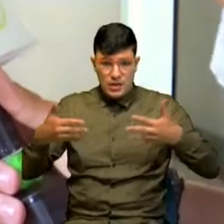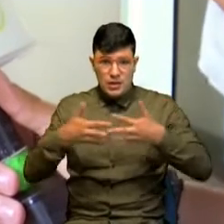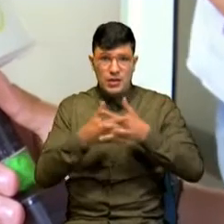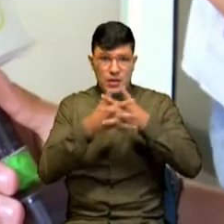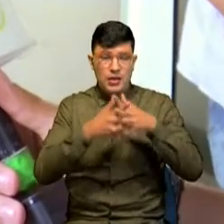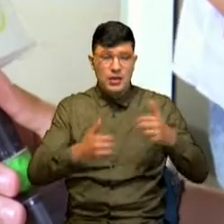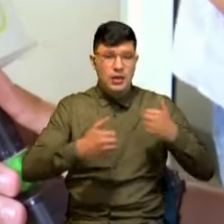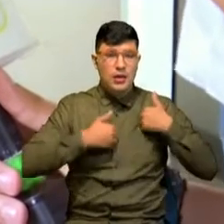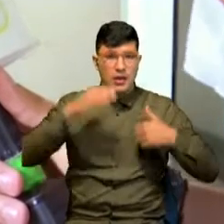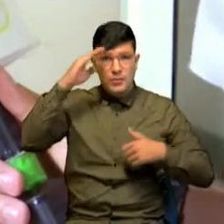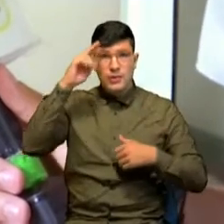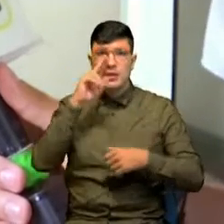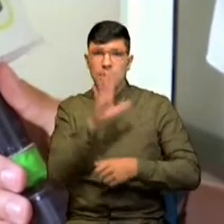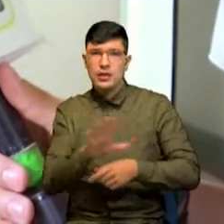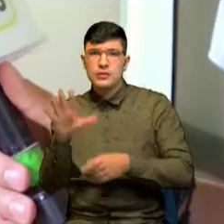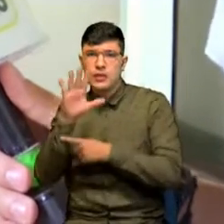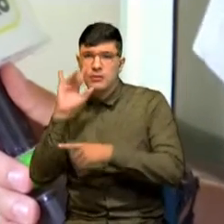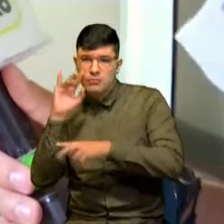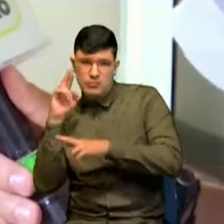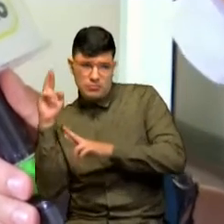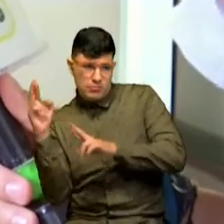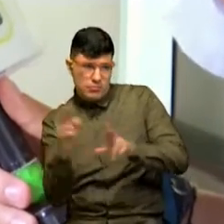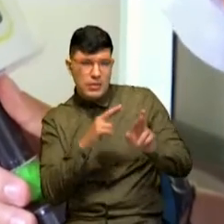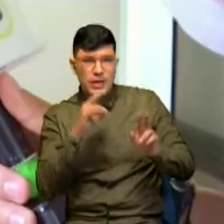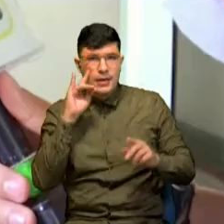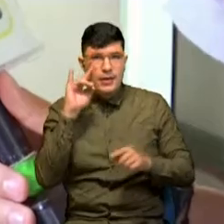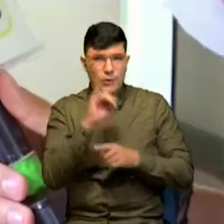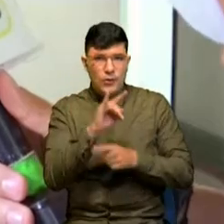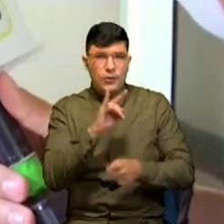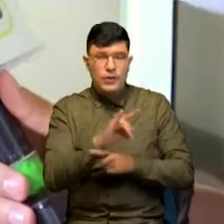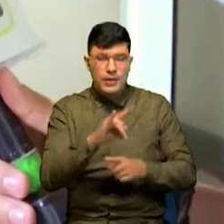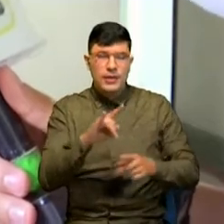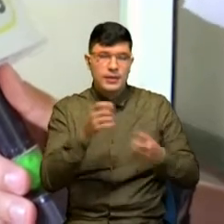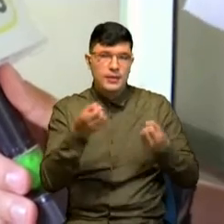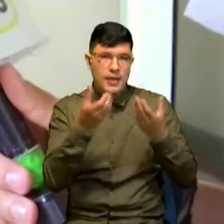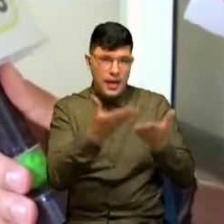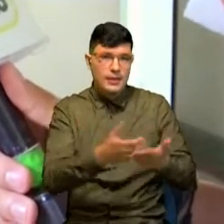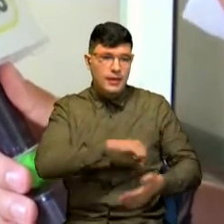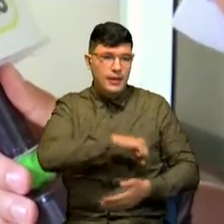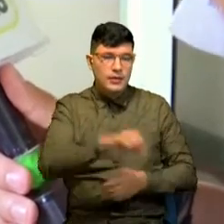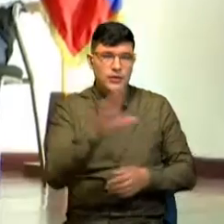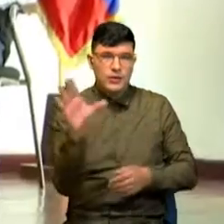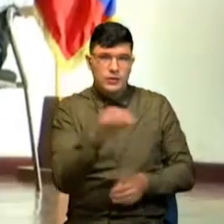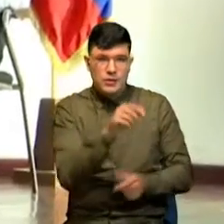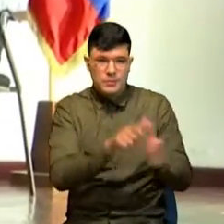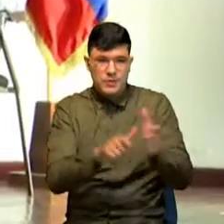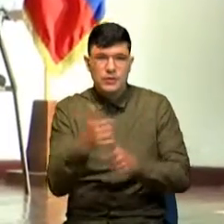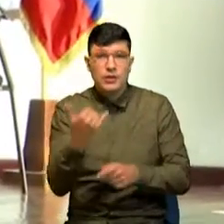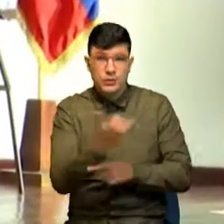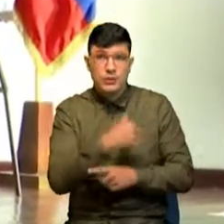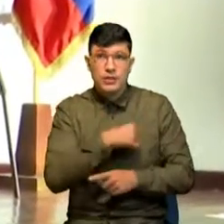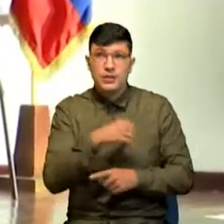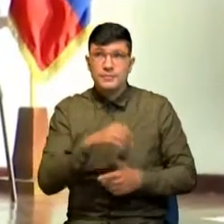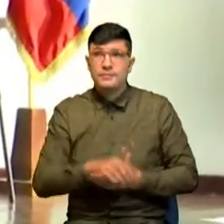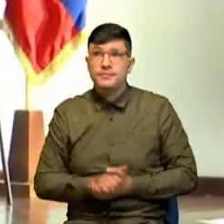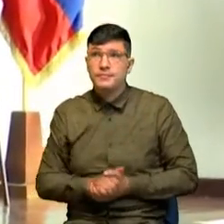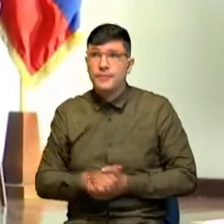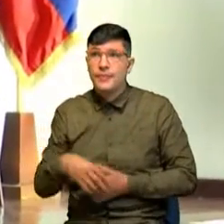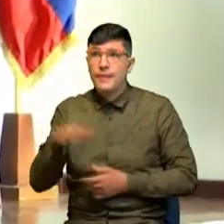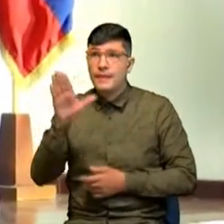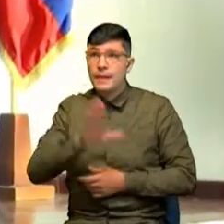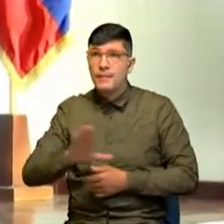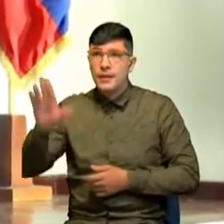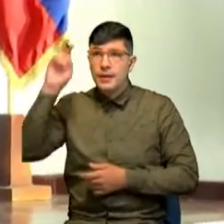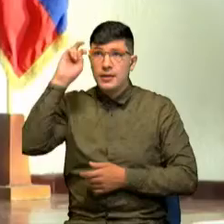las labores de esos restablecimiento de los derechos y las garantías que tienen estas víctimas según las autoridades en el norte de santander